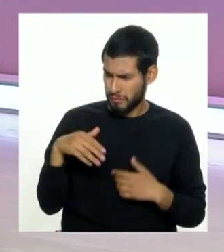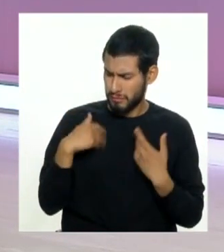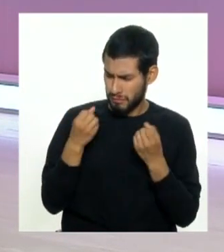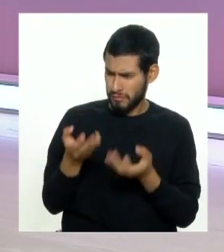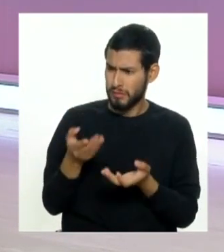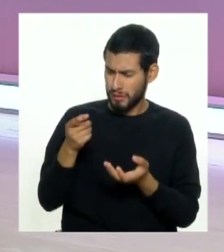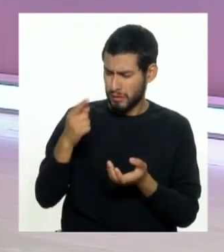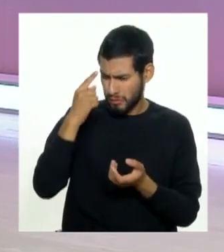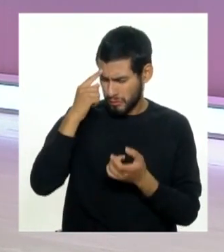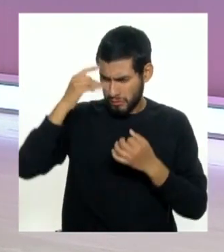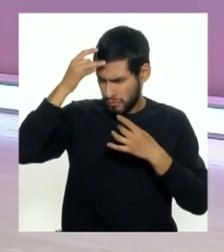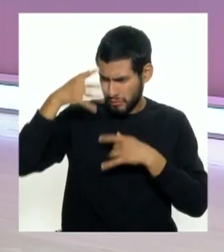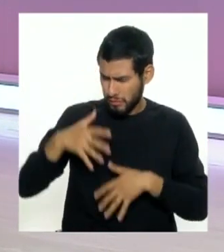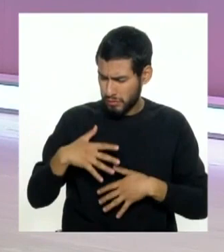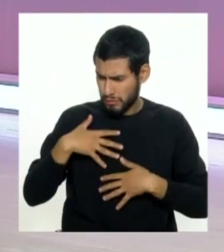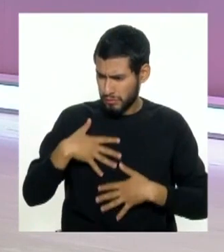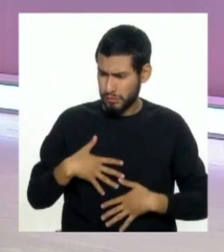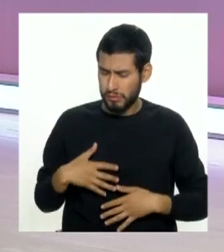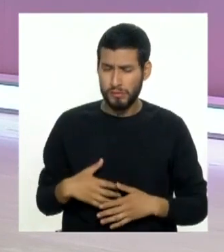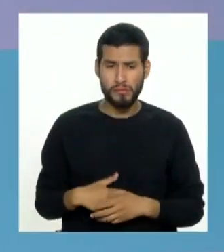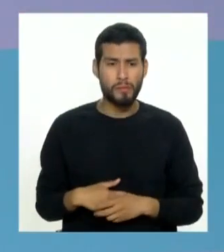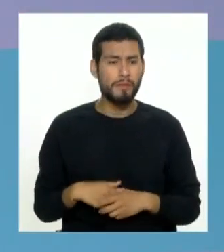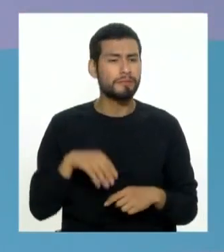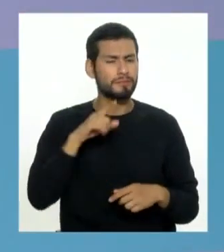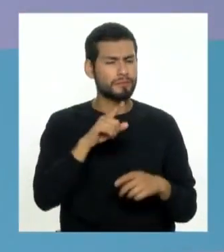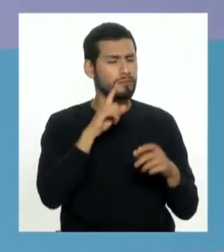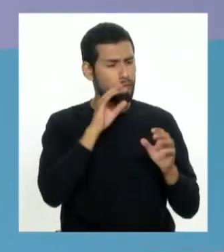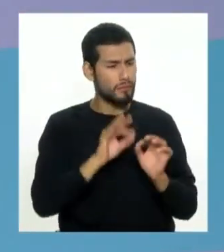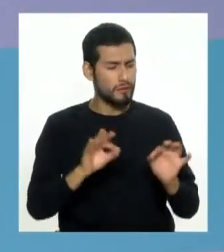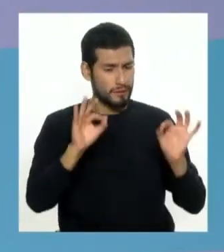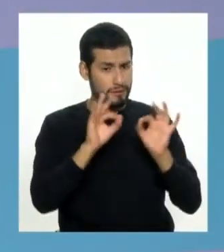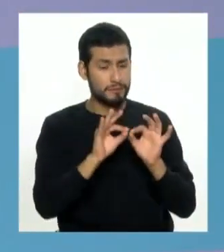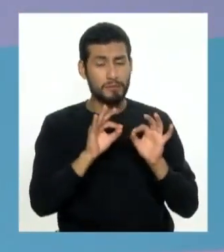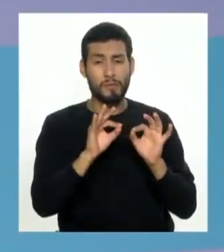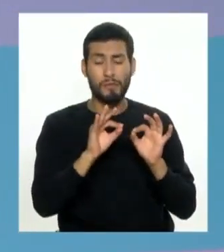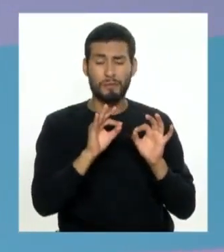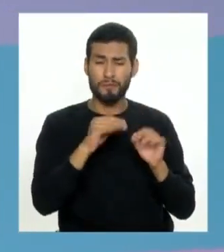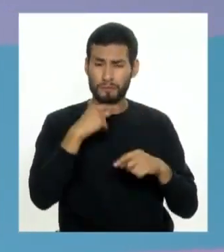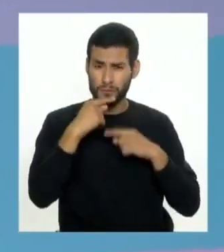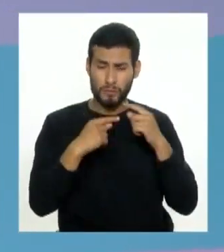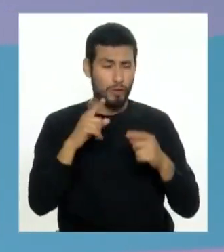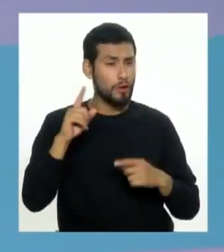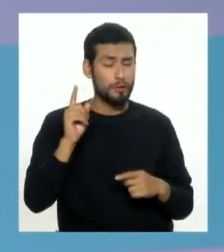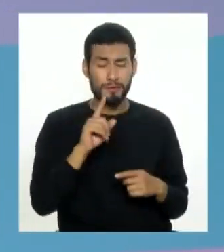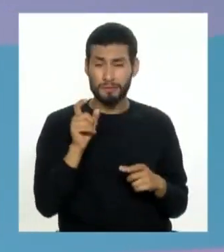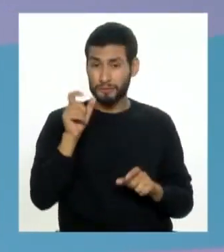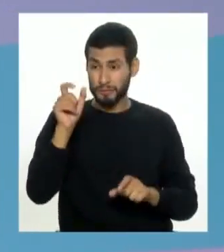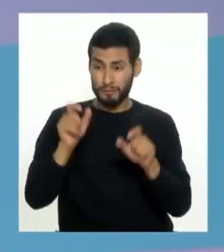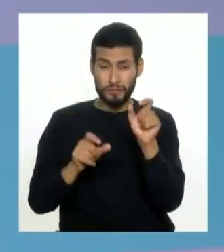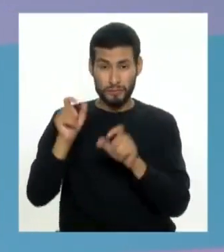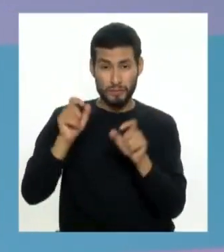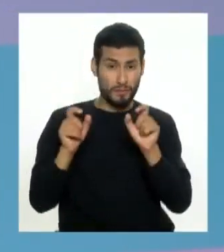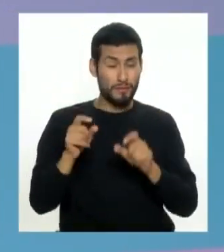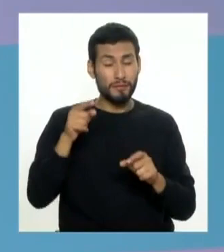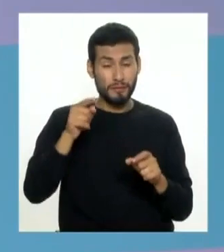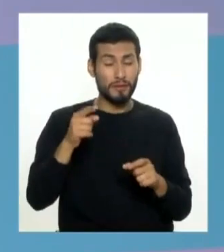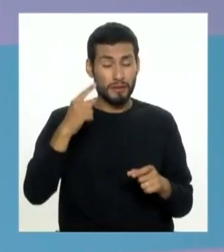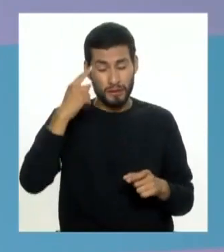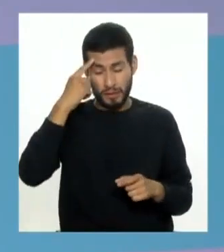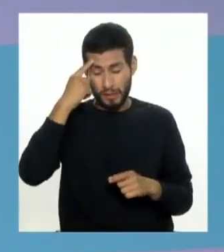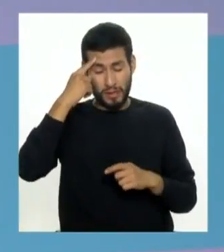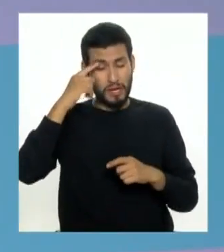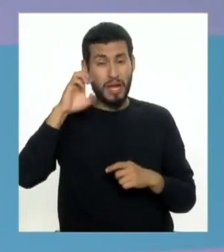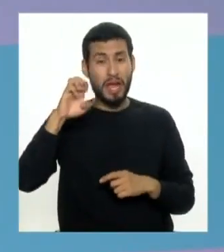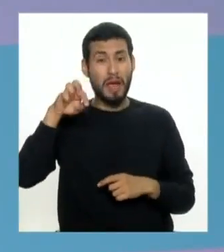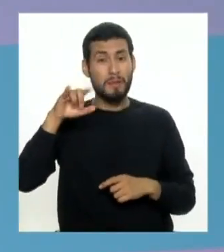también se puede manifestar con convulsiones. Claro, aquí es importante notar que no toda persona que tiene crisis epilépticas